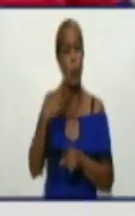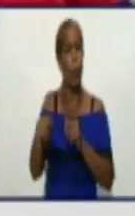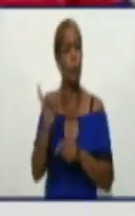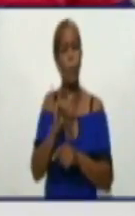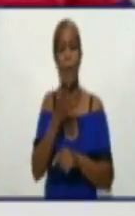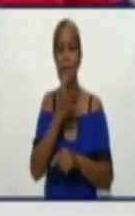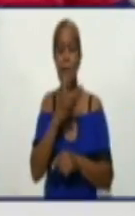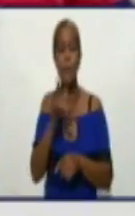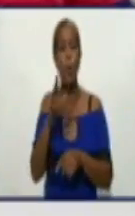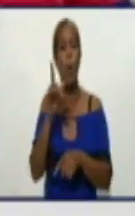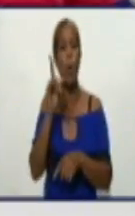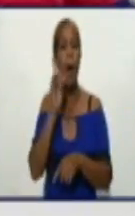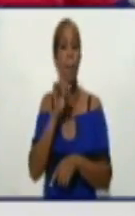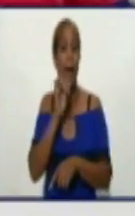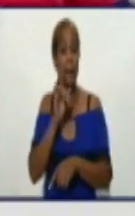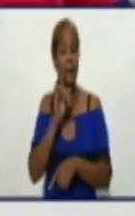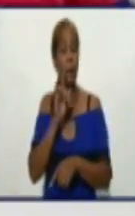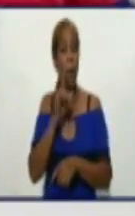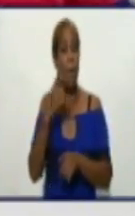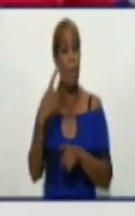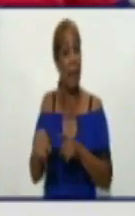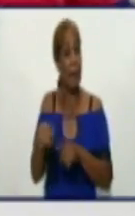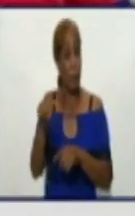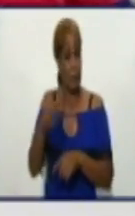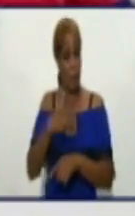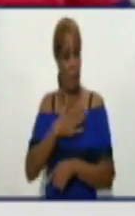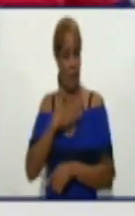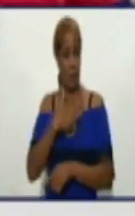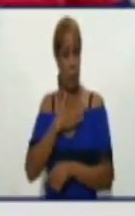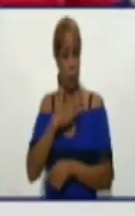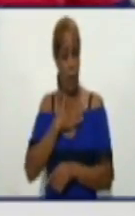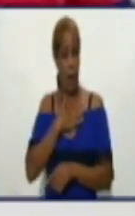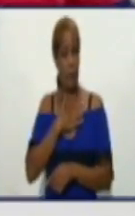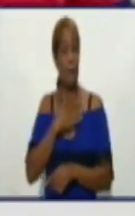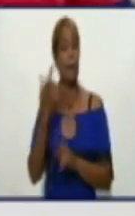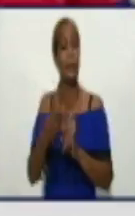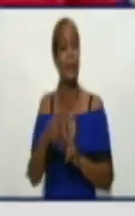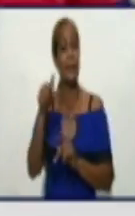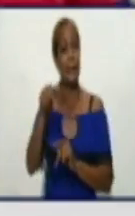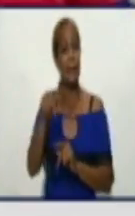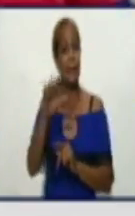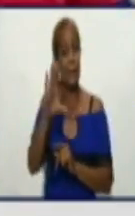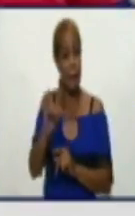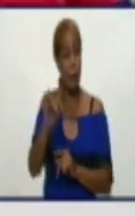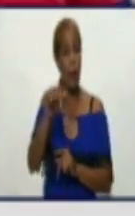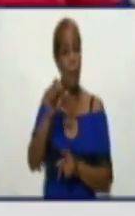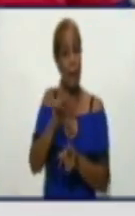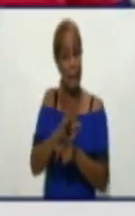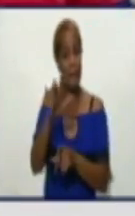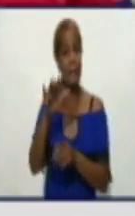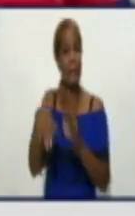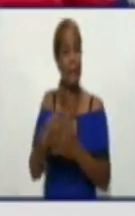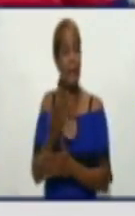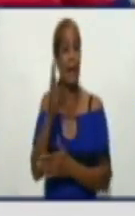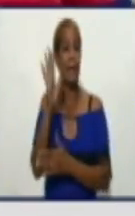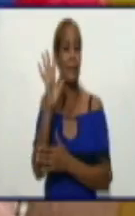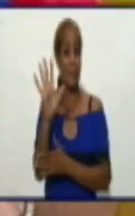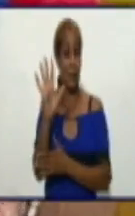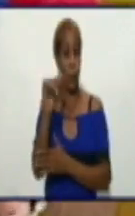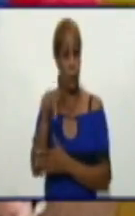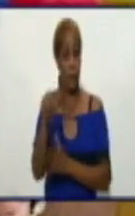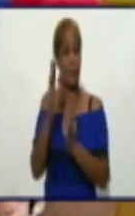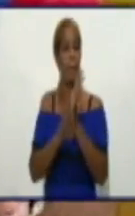20 de julio, pero que se hace vigente a partir del 5 de este mes de agosto. ¿Es así? Efectivamente,